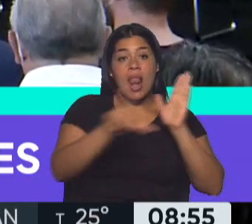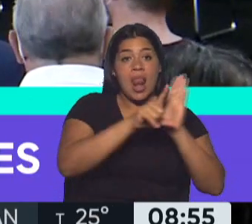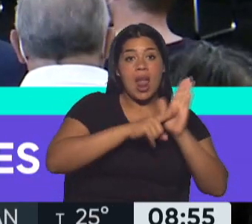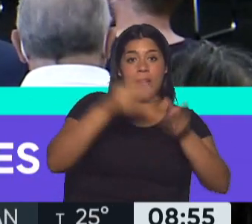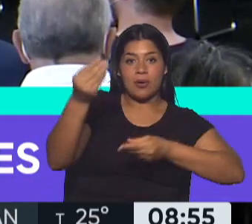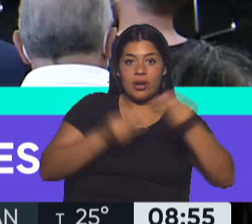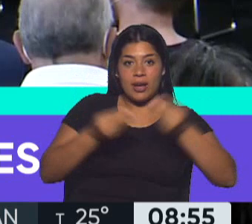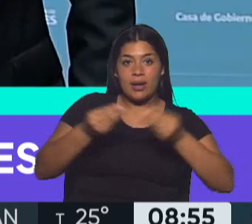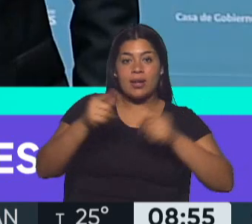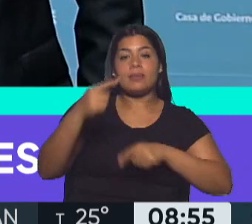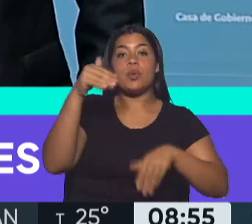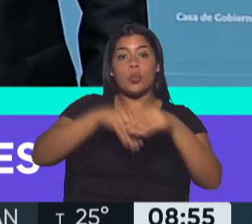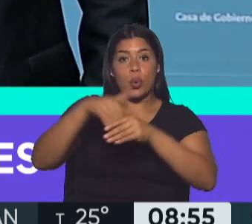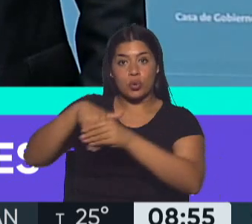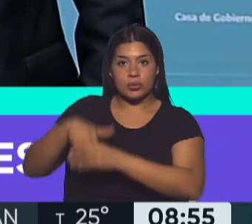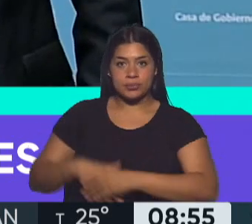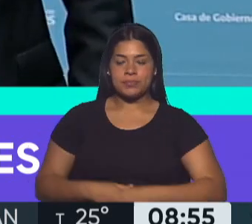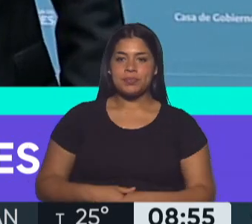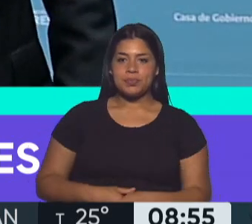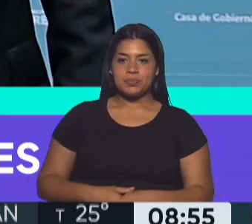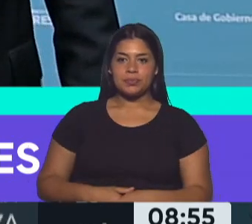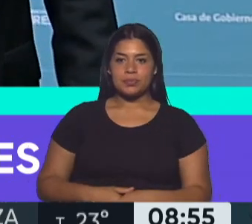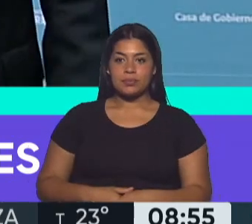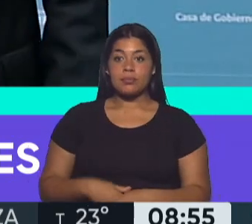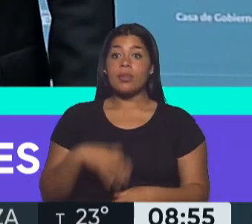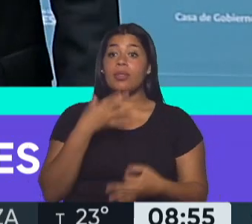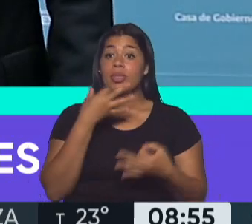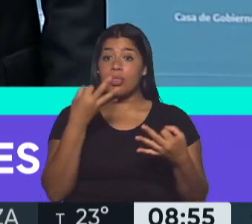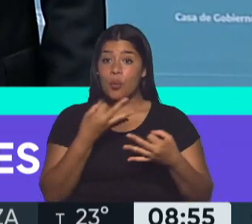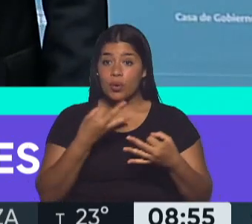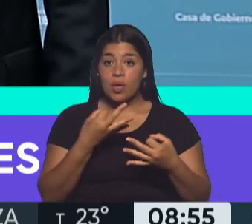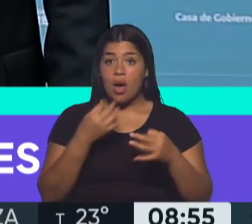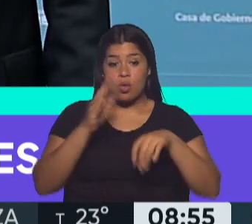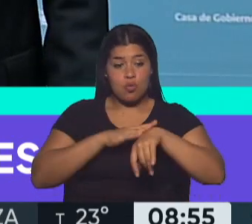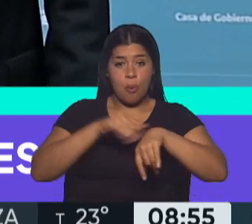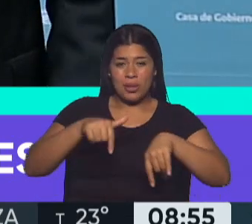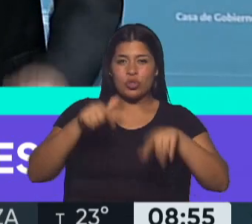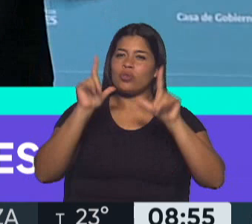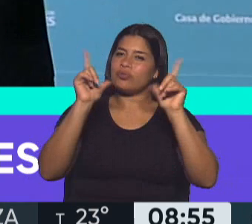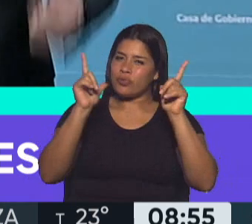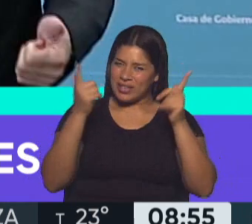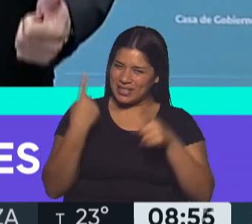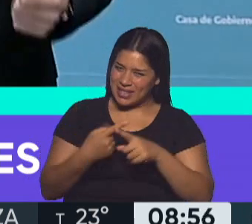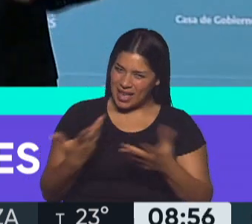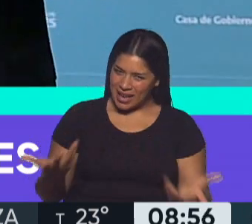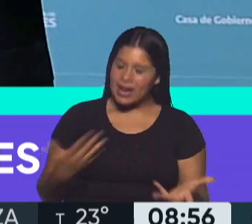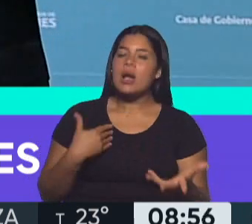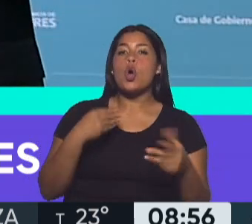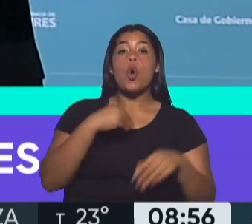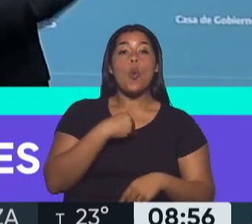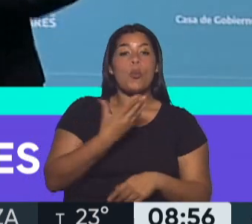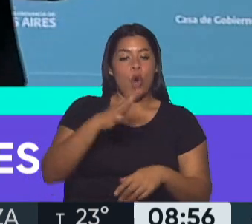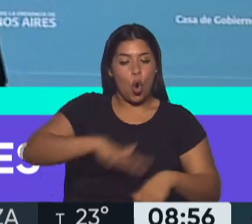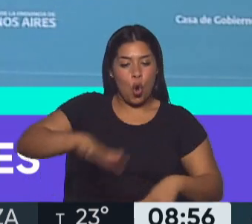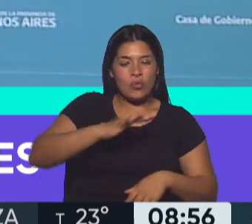la provincia. Para mí, realmente una ocasión para celebrar que nuestra provincia tenga presupuesto, que nuestra